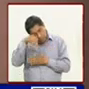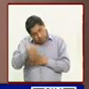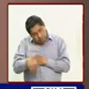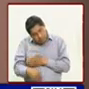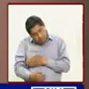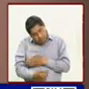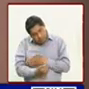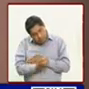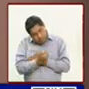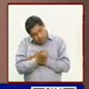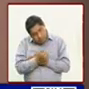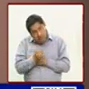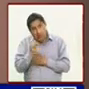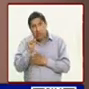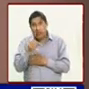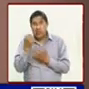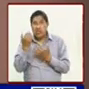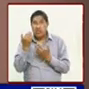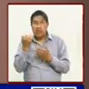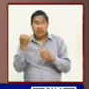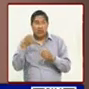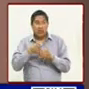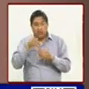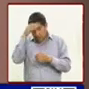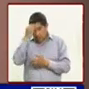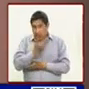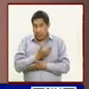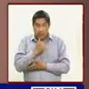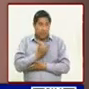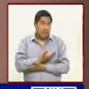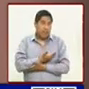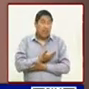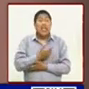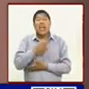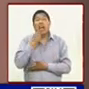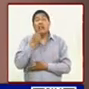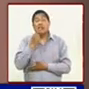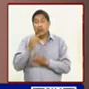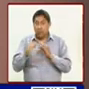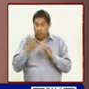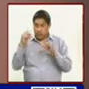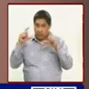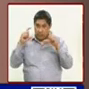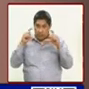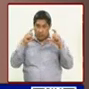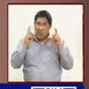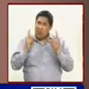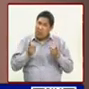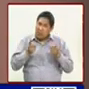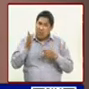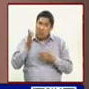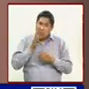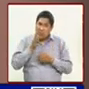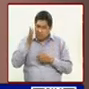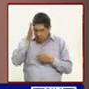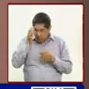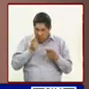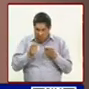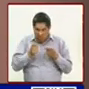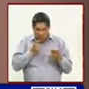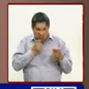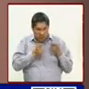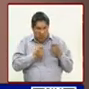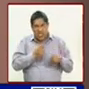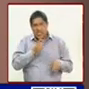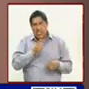en el lugar. Sí, esperando inscribir a sus hijos. Según nuestro reportero al día, son los mismos padres de familia que controlan y